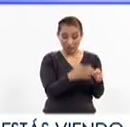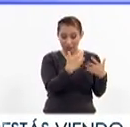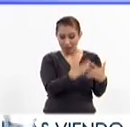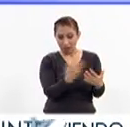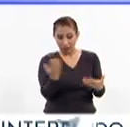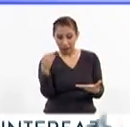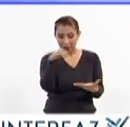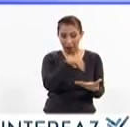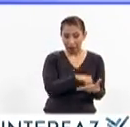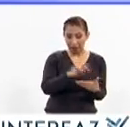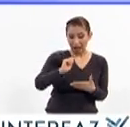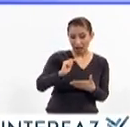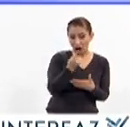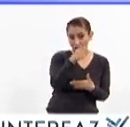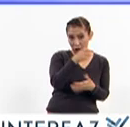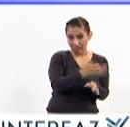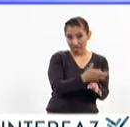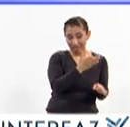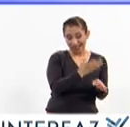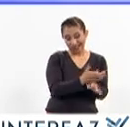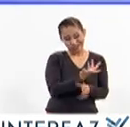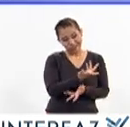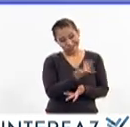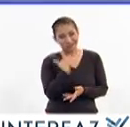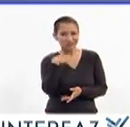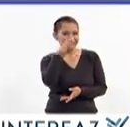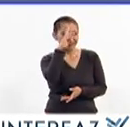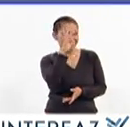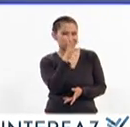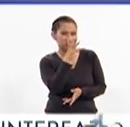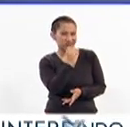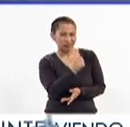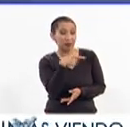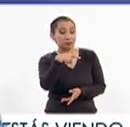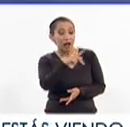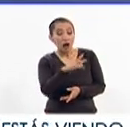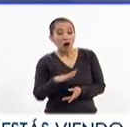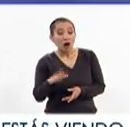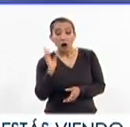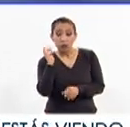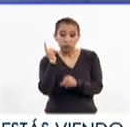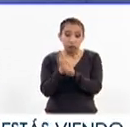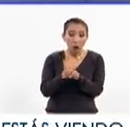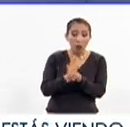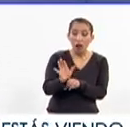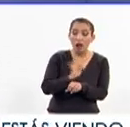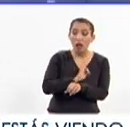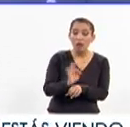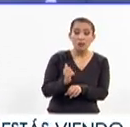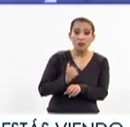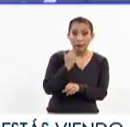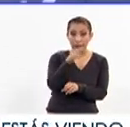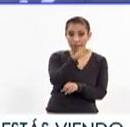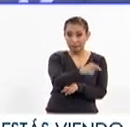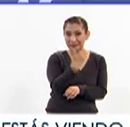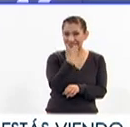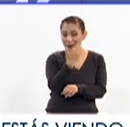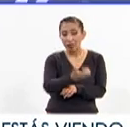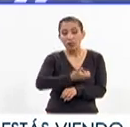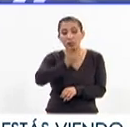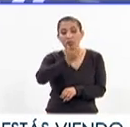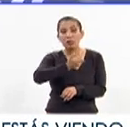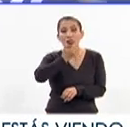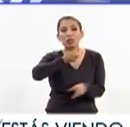de una incorporación de tecnología en este momento puede ser prohibitivo, pero ahí las áreas de oportunidad están desde las buenas